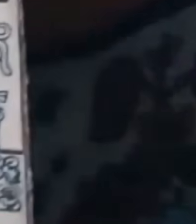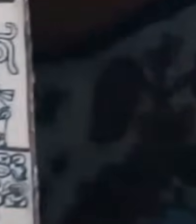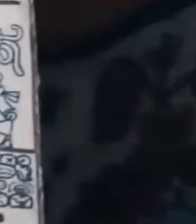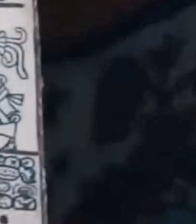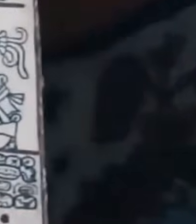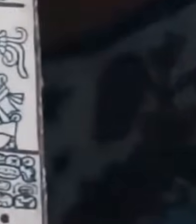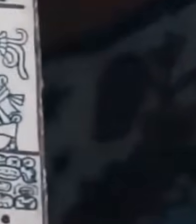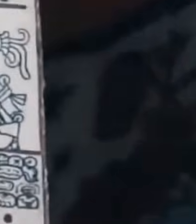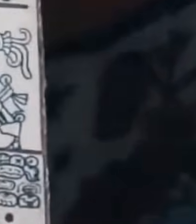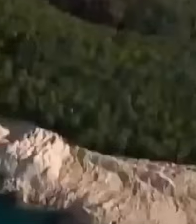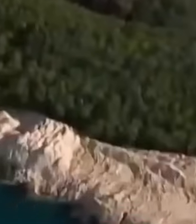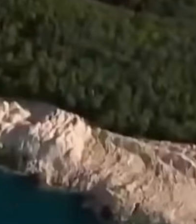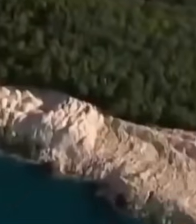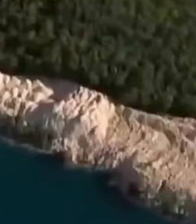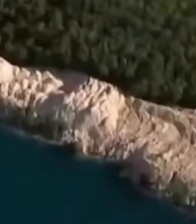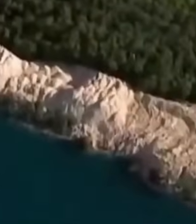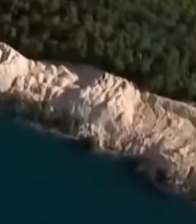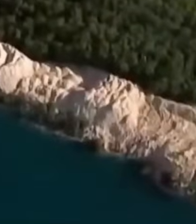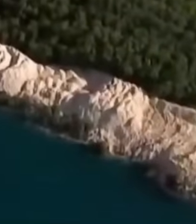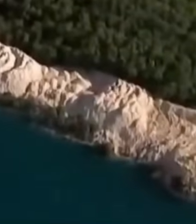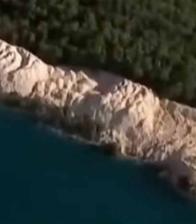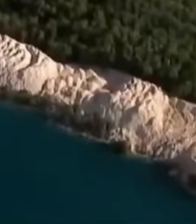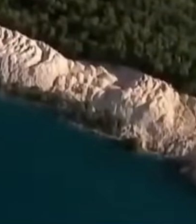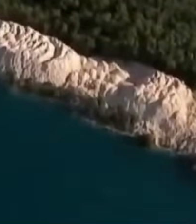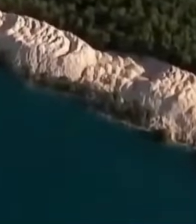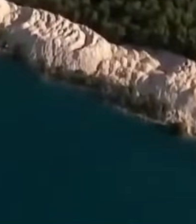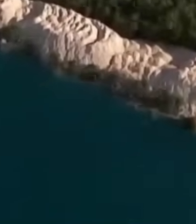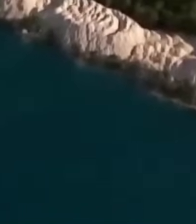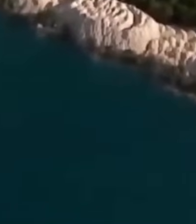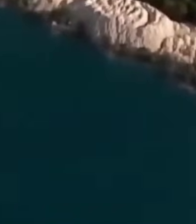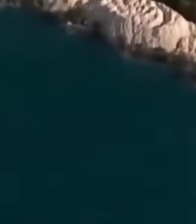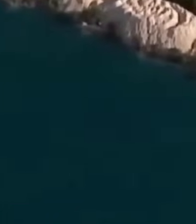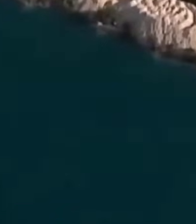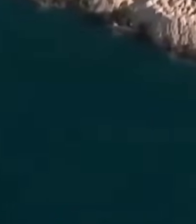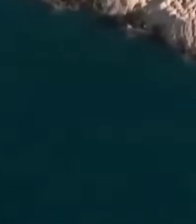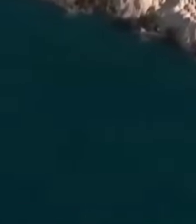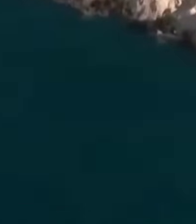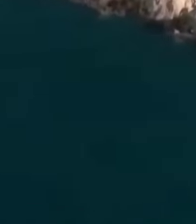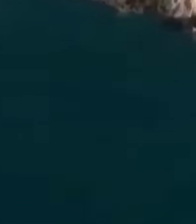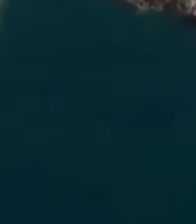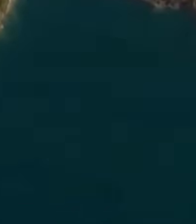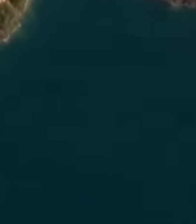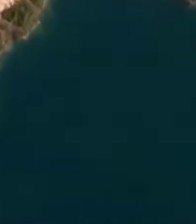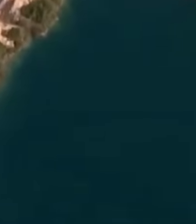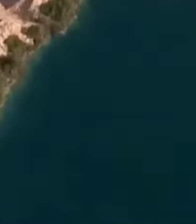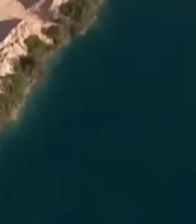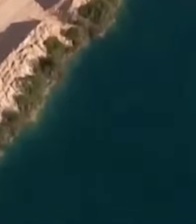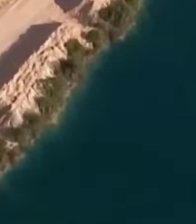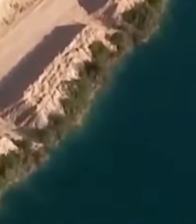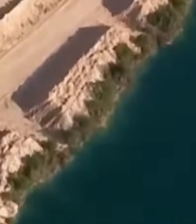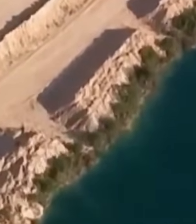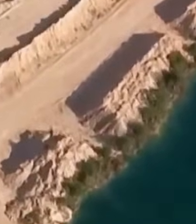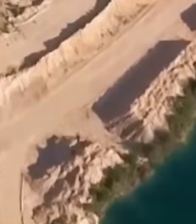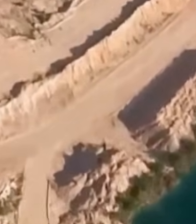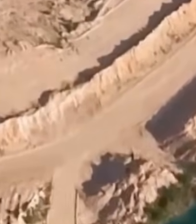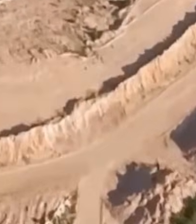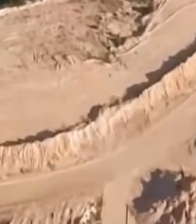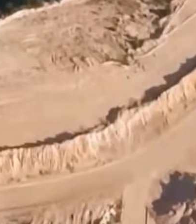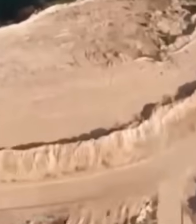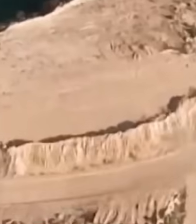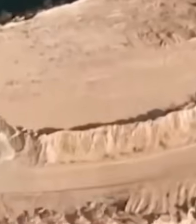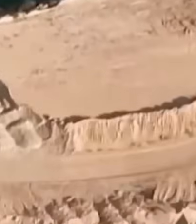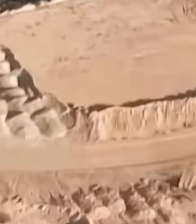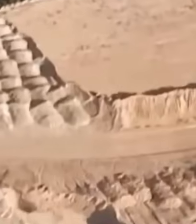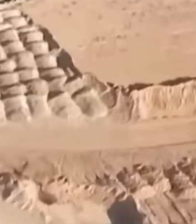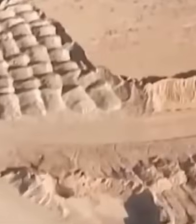zona. Sin embargo, estas tierras son ricas también en piedra caliza, mineral de gran potencial económico, del cual se deriva